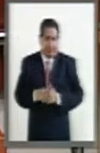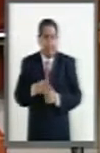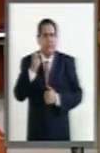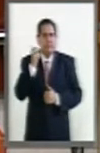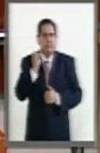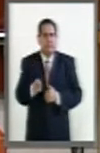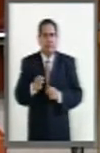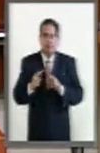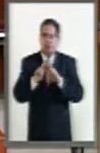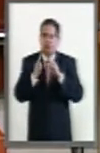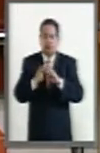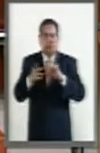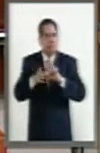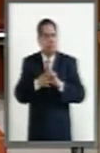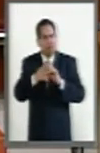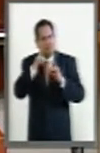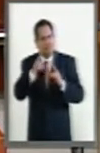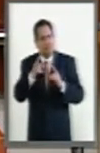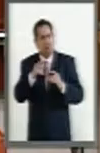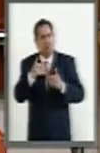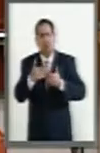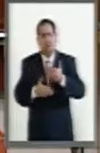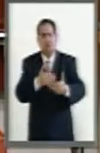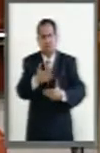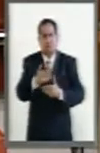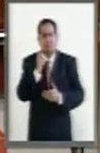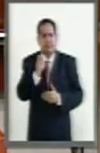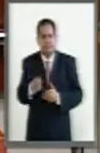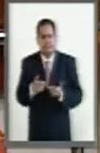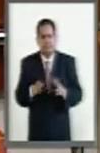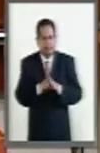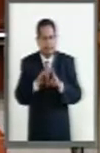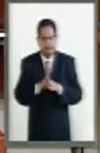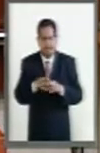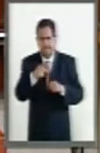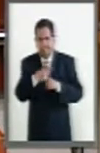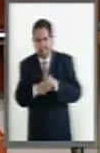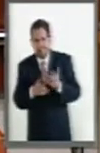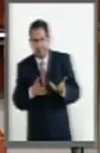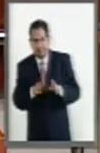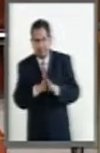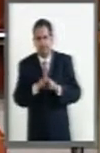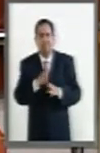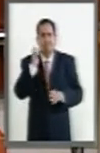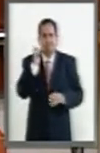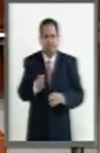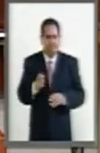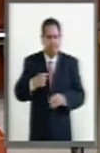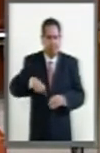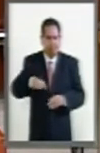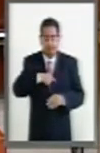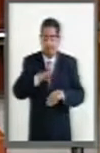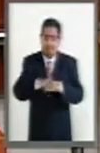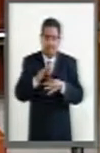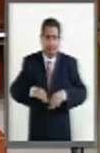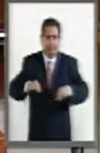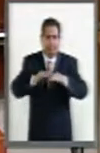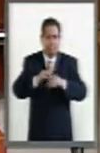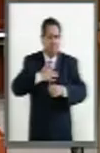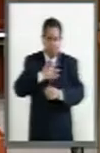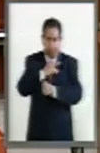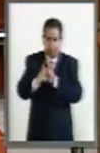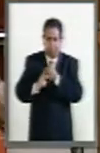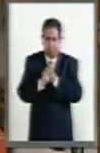es la unidad para enfrentar este gran riesgo que corre principalmente nuestra